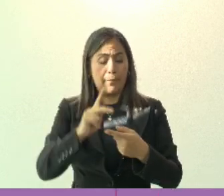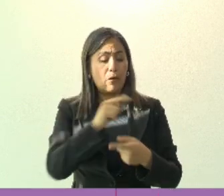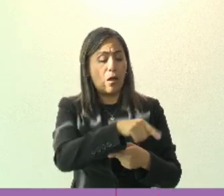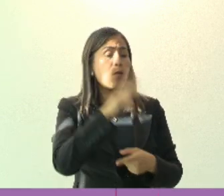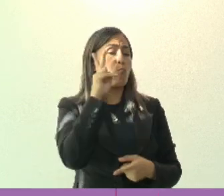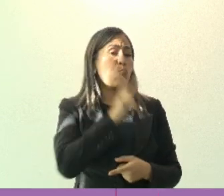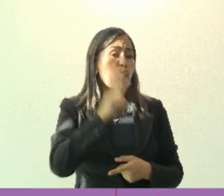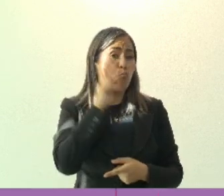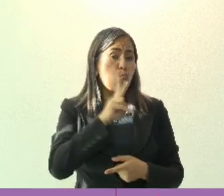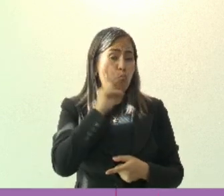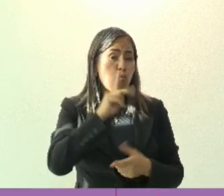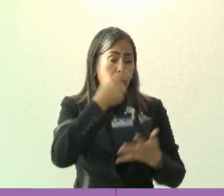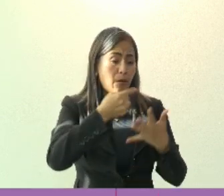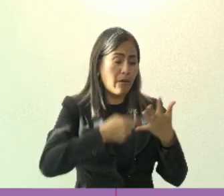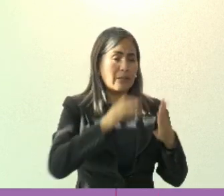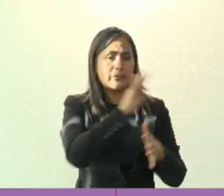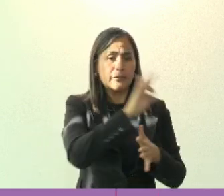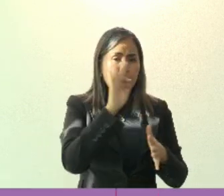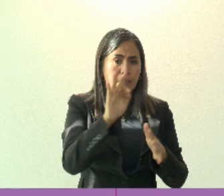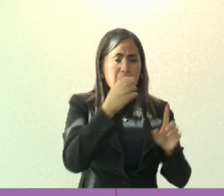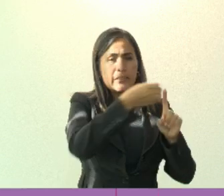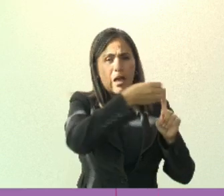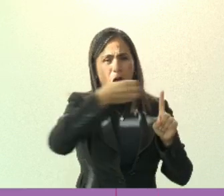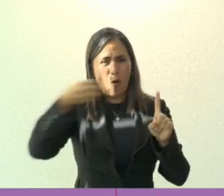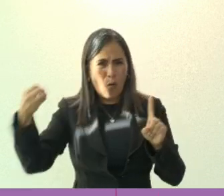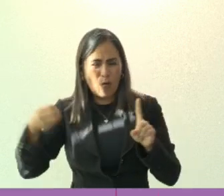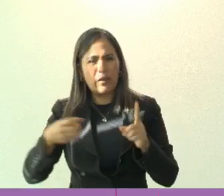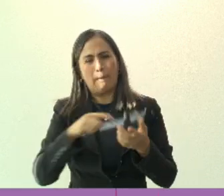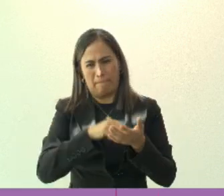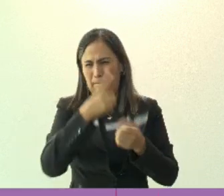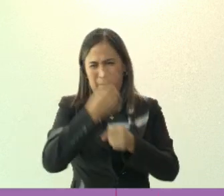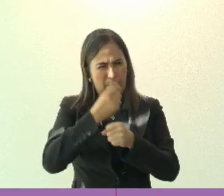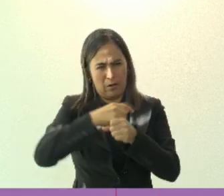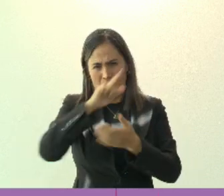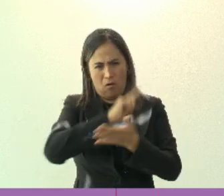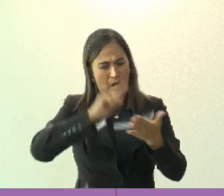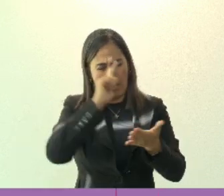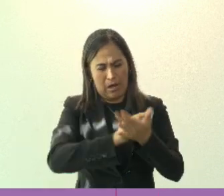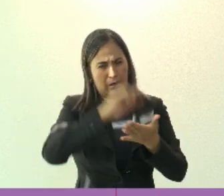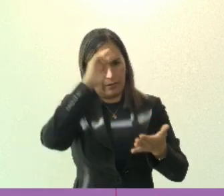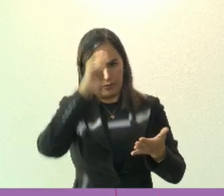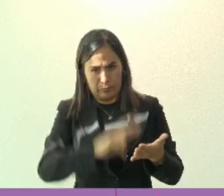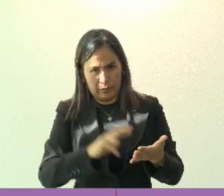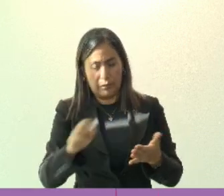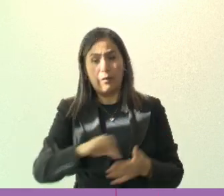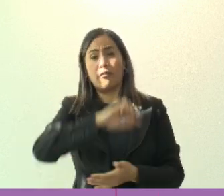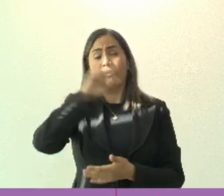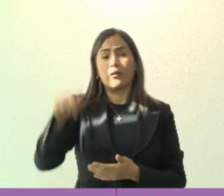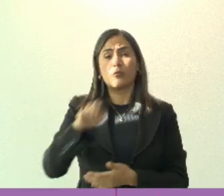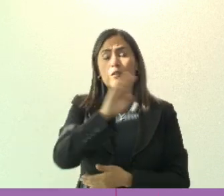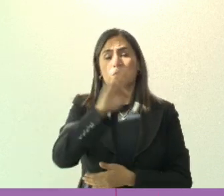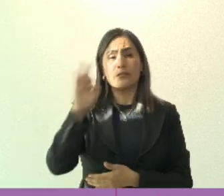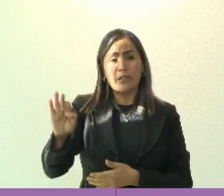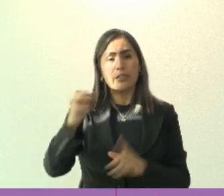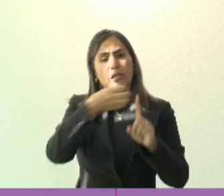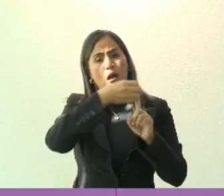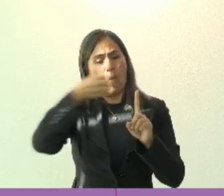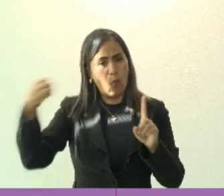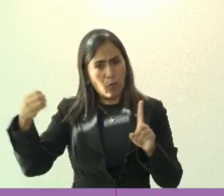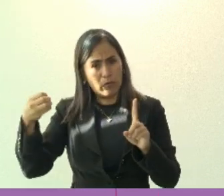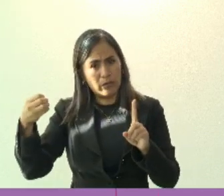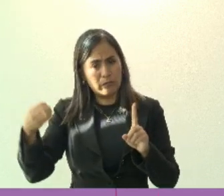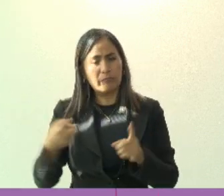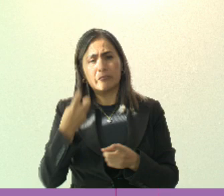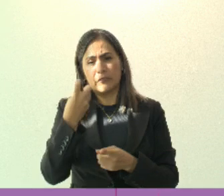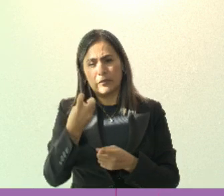documentado en esa cronología, en ese principio de legalidad primero que nada, y luego en esa cronología y en esa